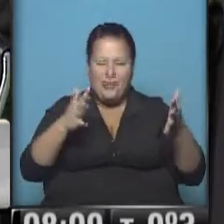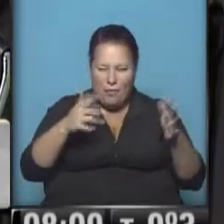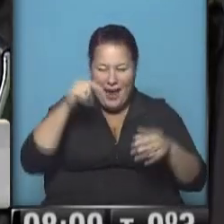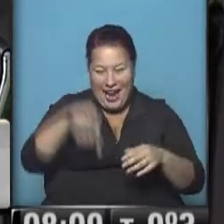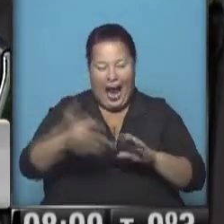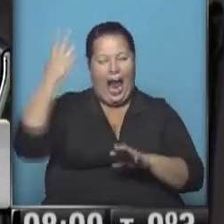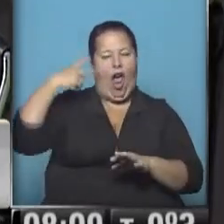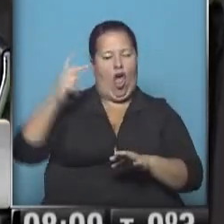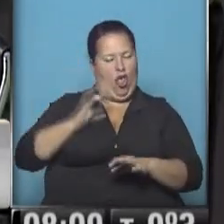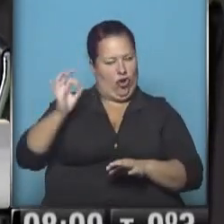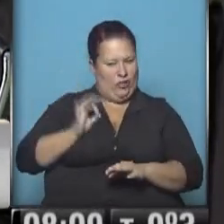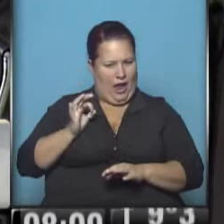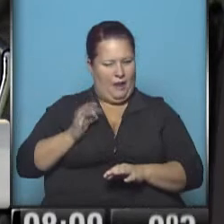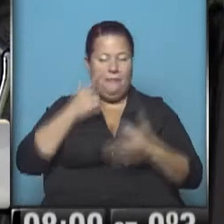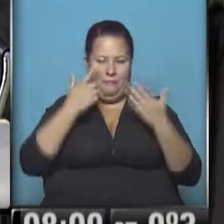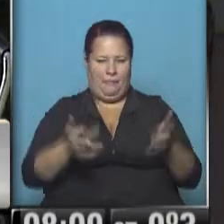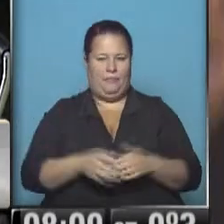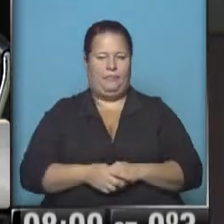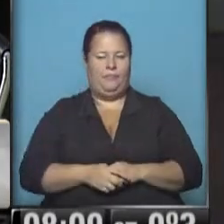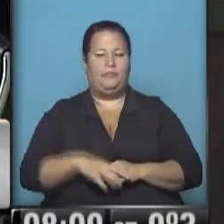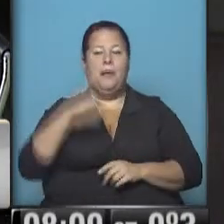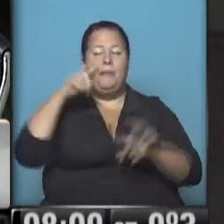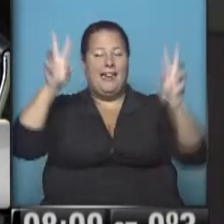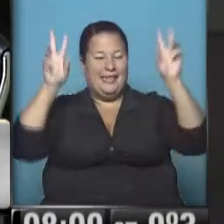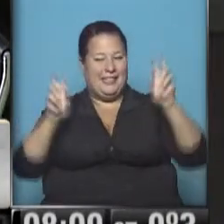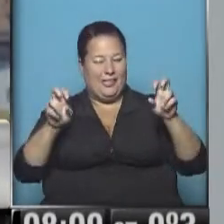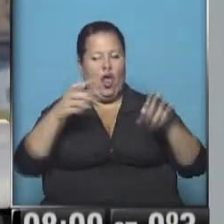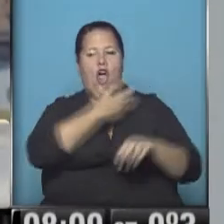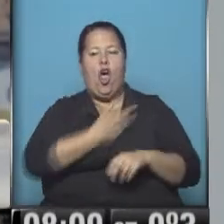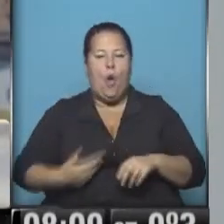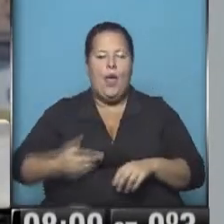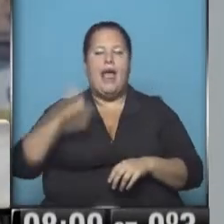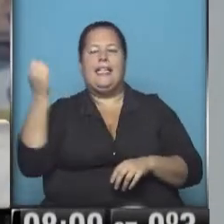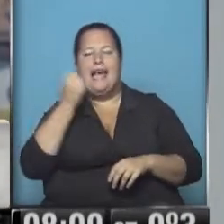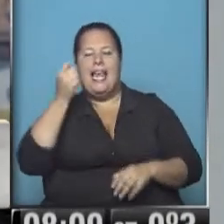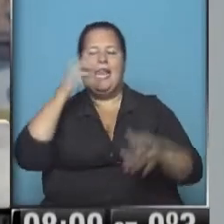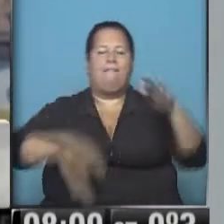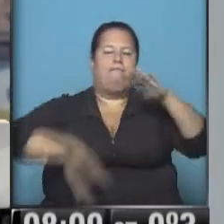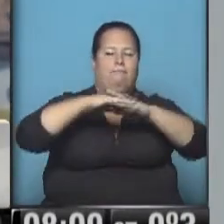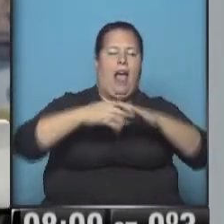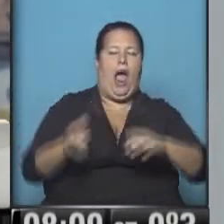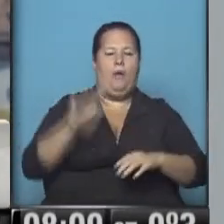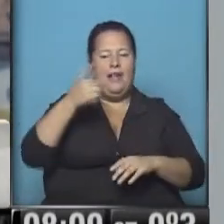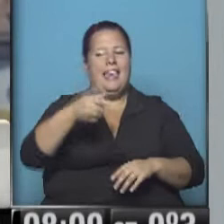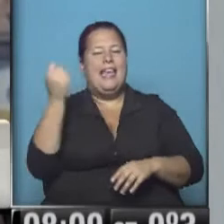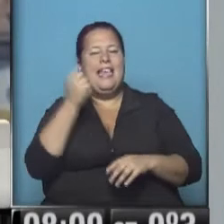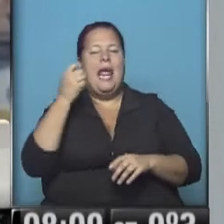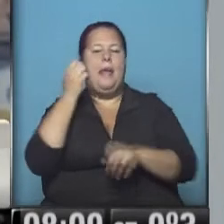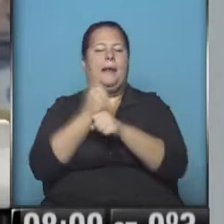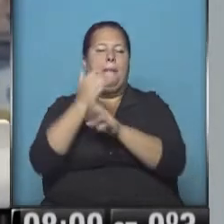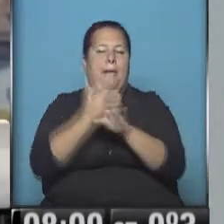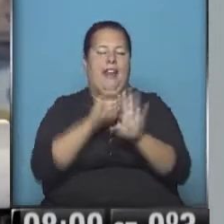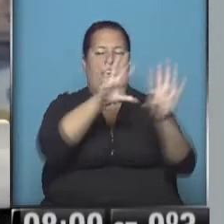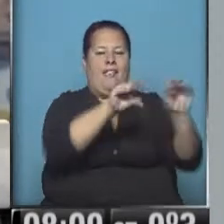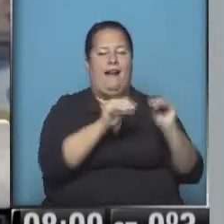Esto hace 2 años. Miren, miren el titular. El gobierno intenta poner techo. Se ve que se quisieron ahorrar trabajo,